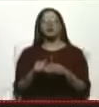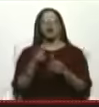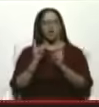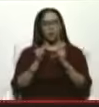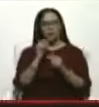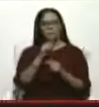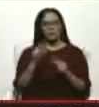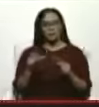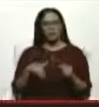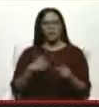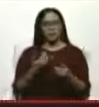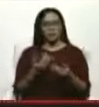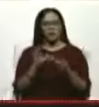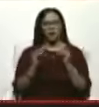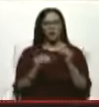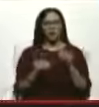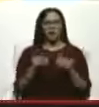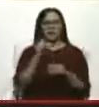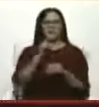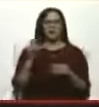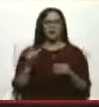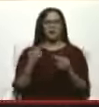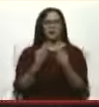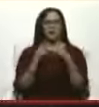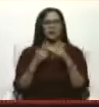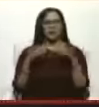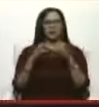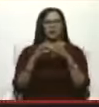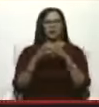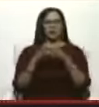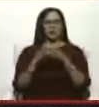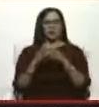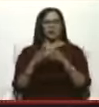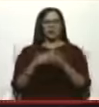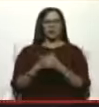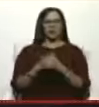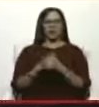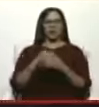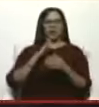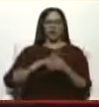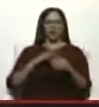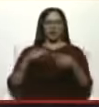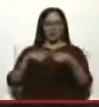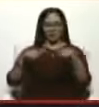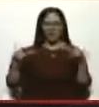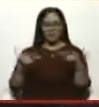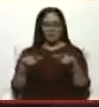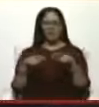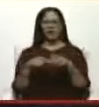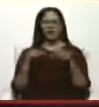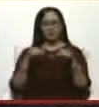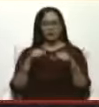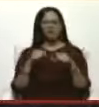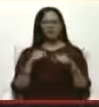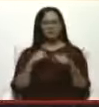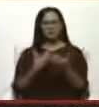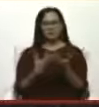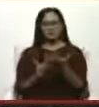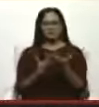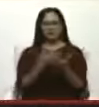de las personas, los vecinos afectados de los distintos sectores que quedan en este tramo, y estos son sus